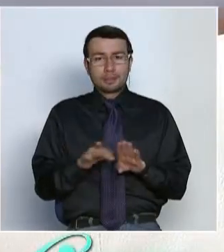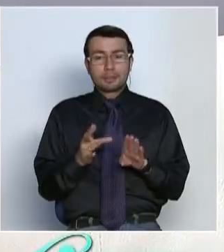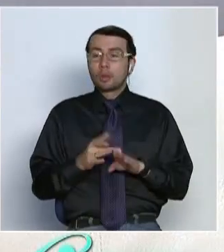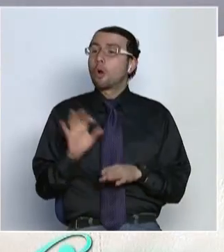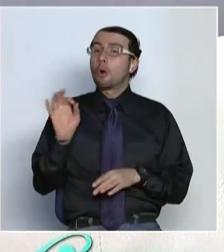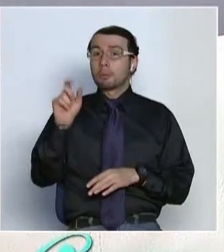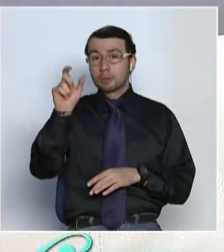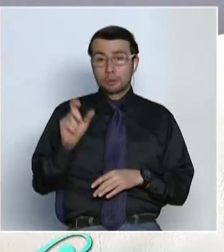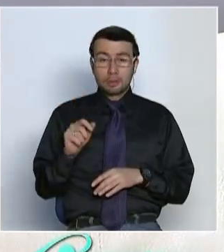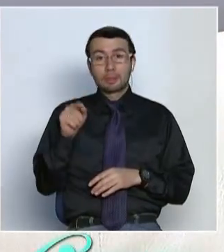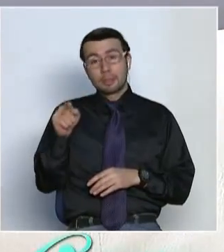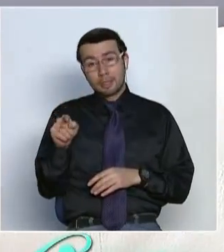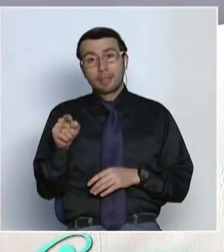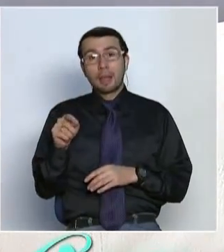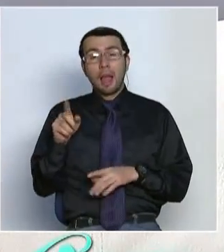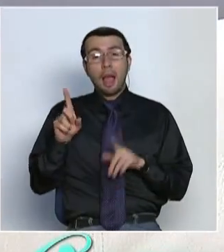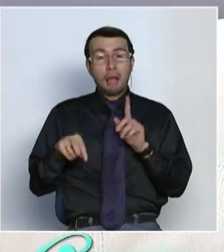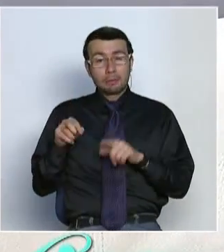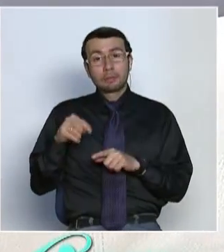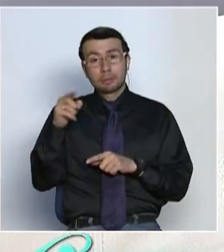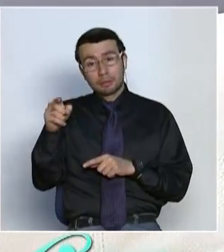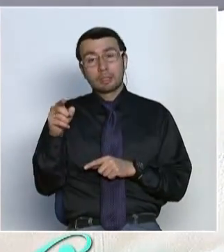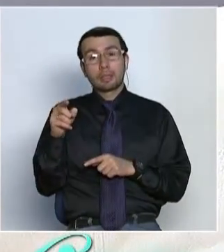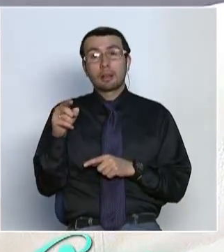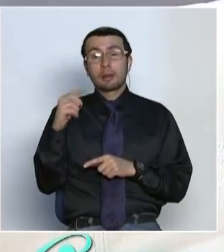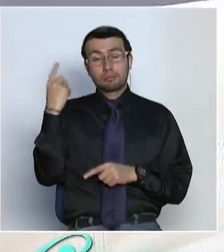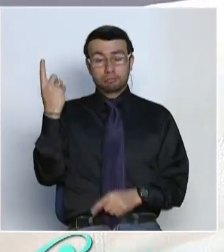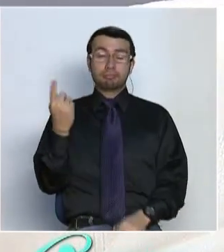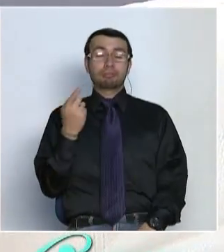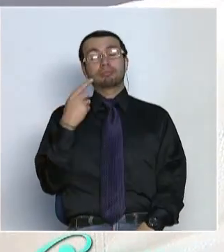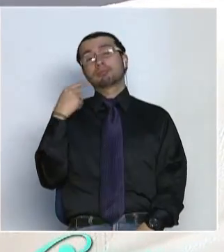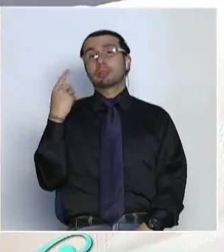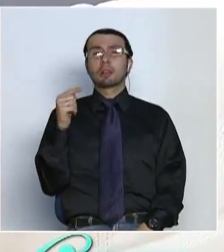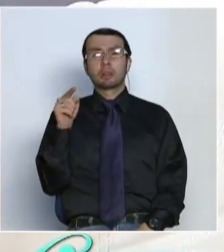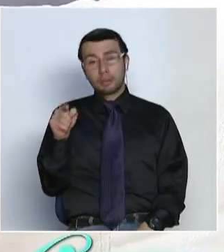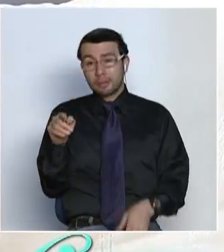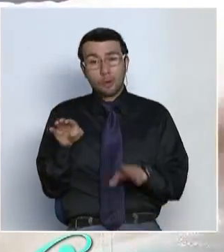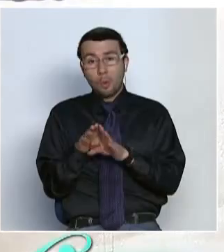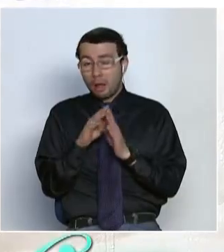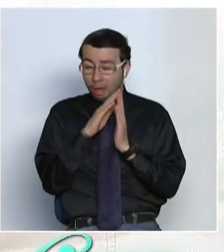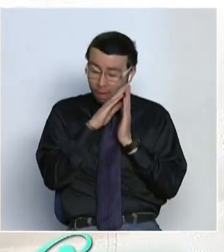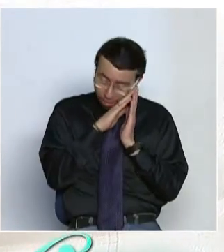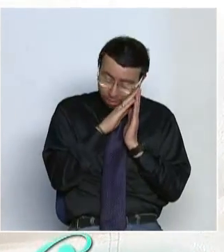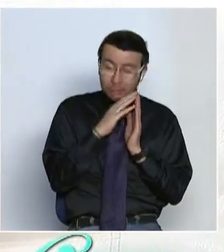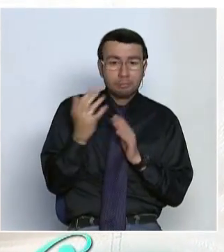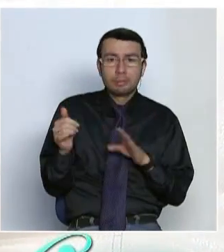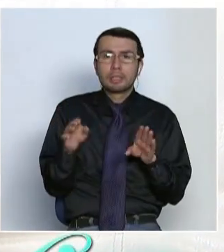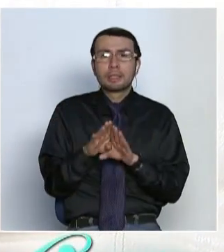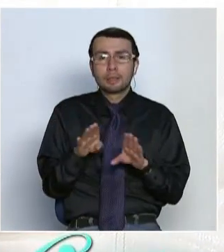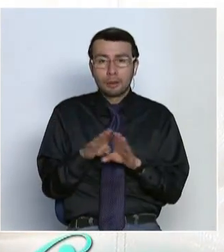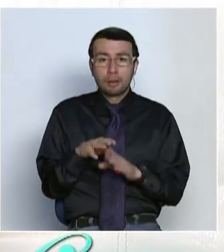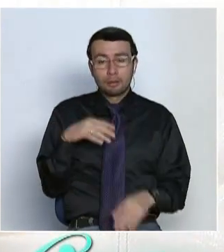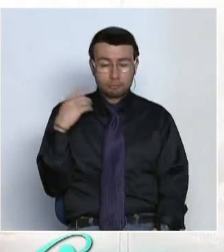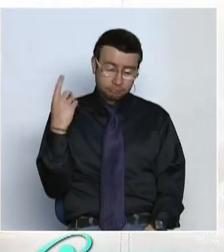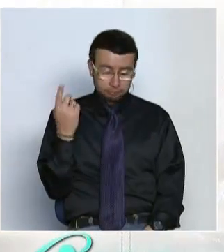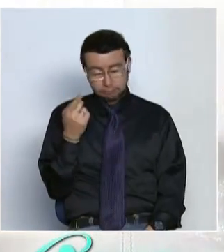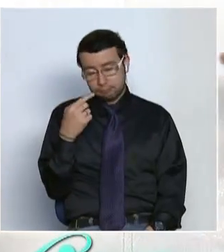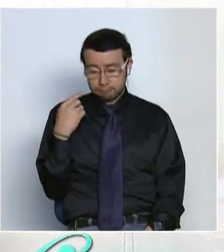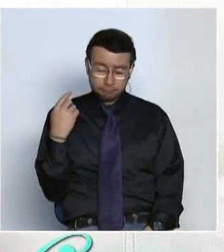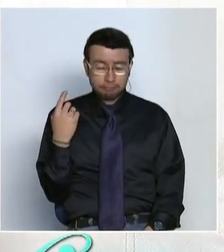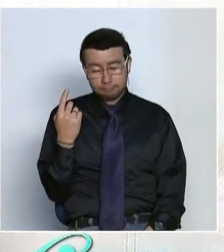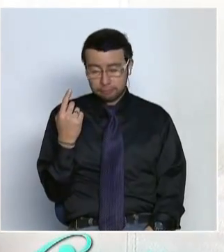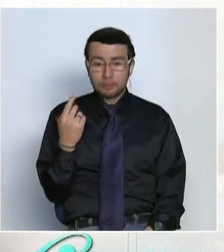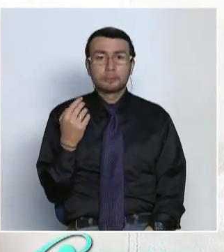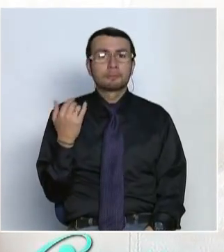cuando se queda dormido en esta posición. Entonces el borracho se queda en esta posición, está anestesiado por el licor,